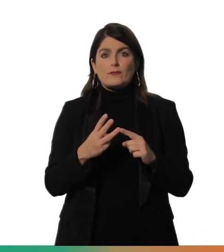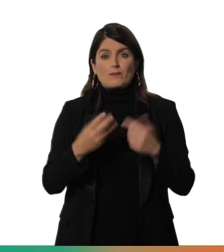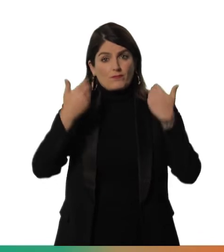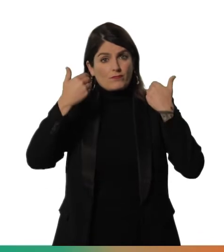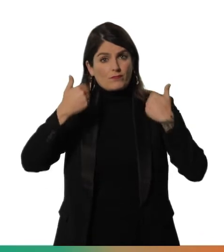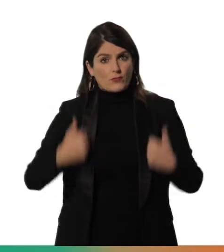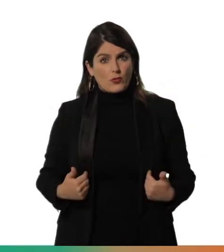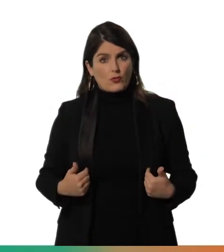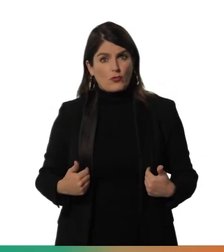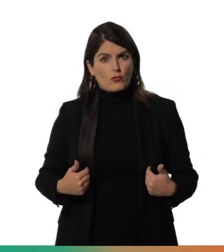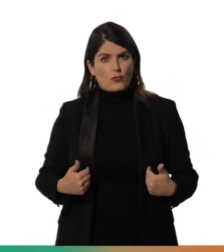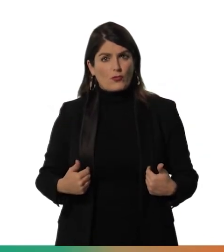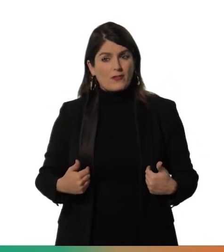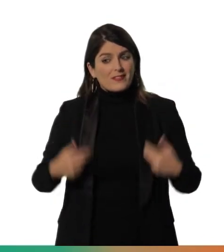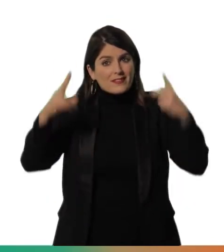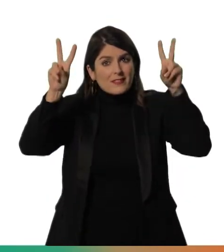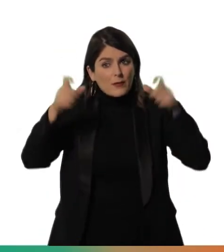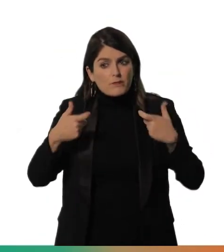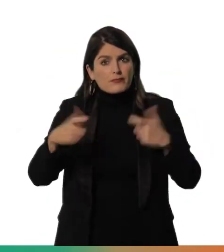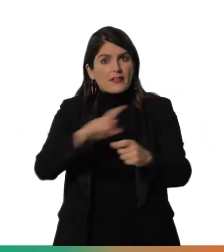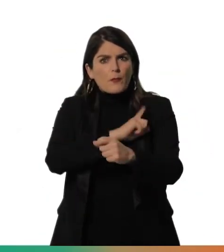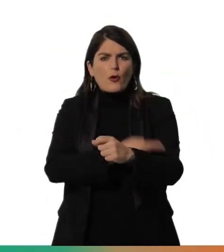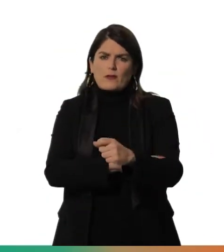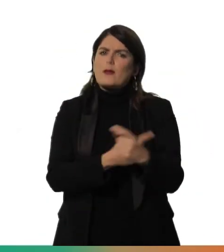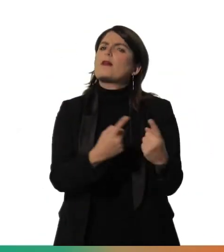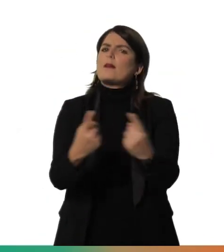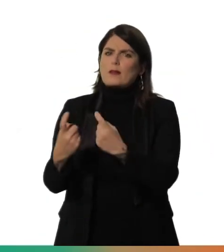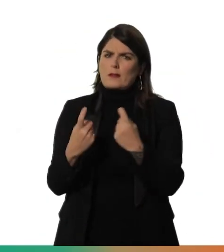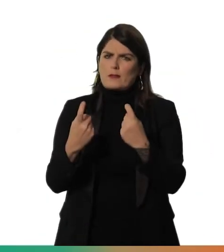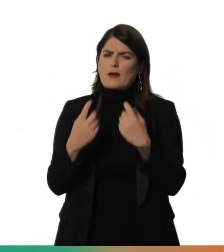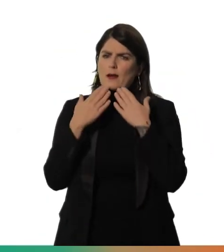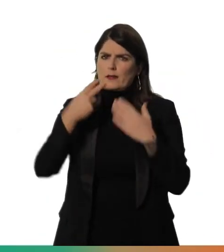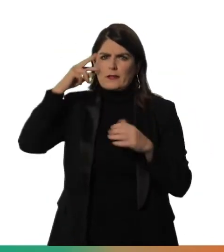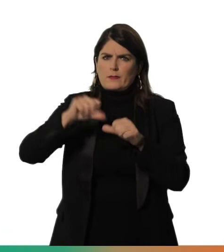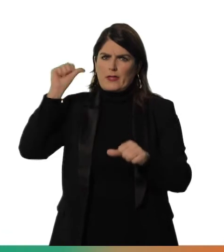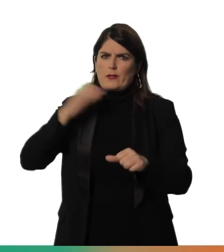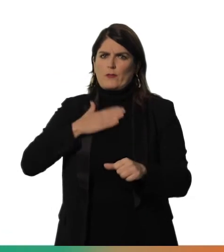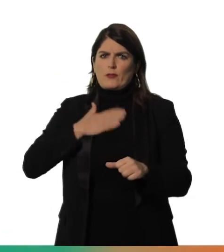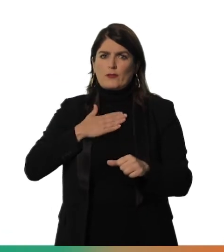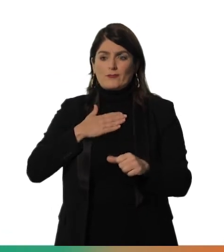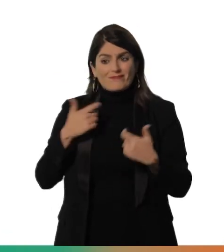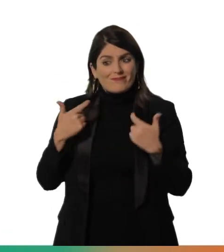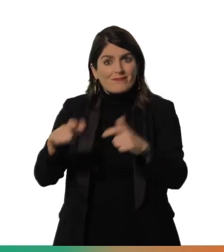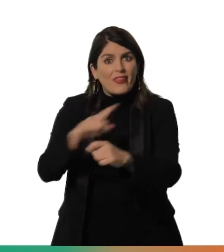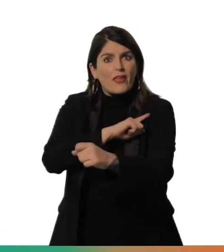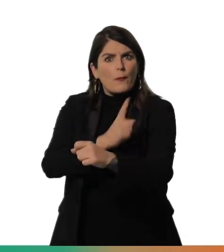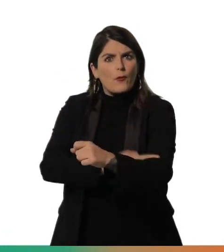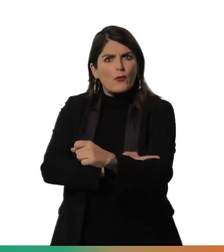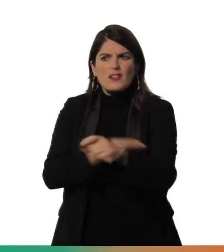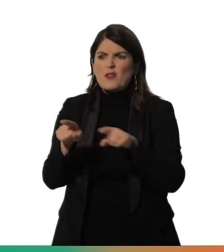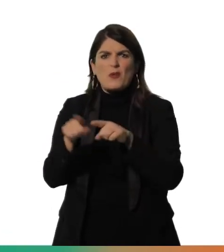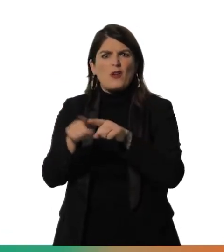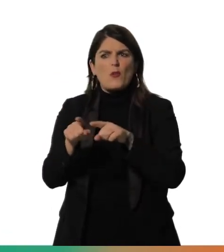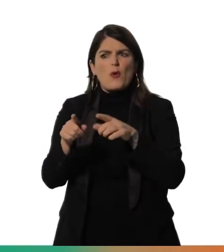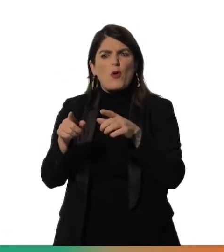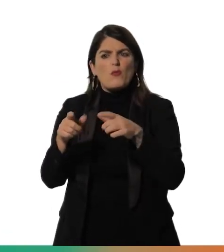la parte que me corresponde de deporte lo necesita por la experiencia que tenemos. No puede ser que deporte hoy sea